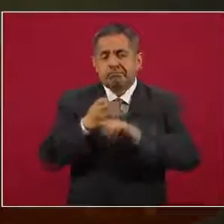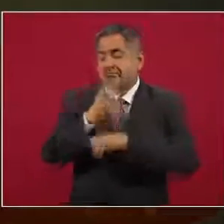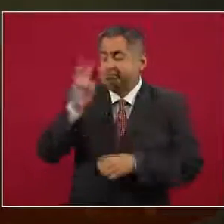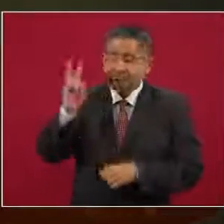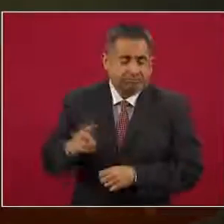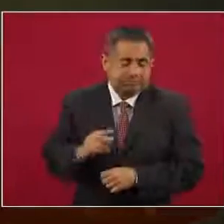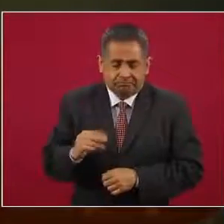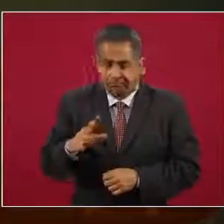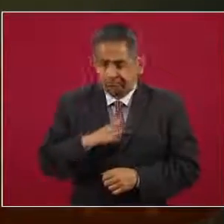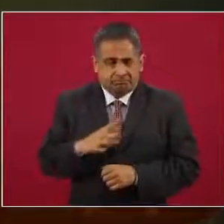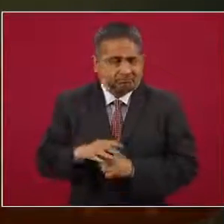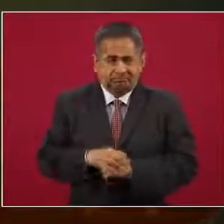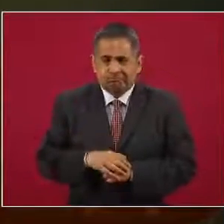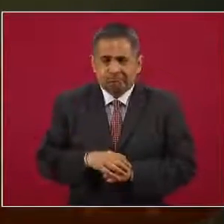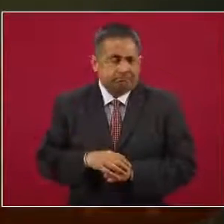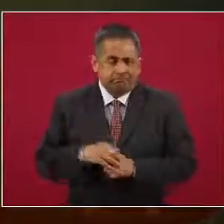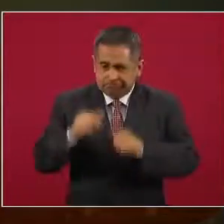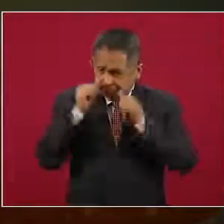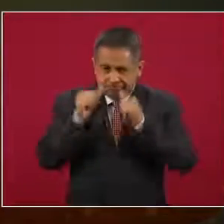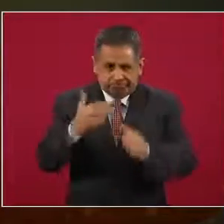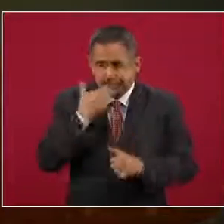Lamentablemente no se concreta.